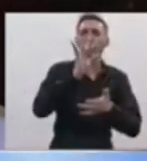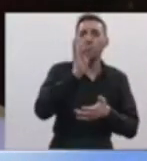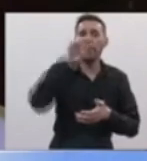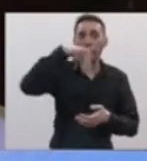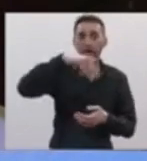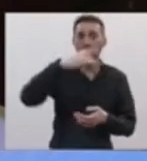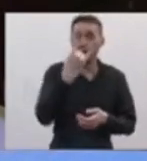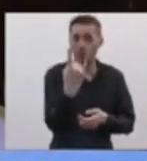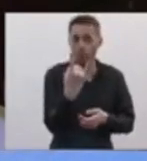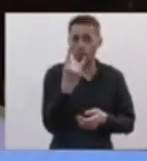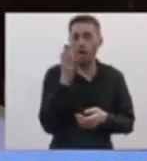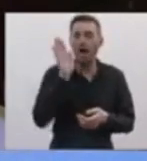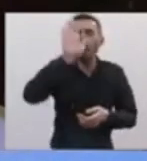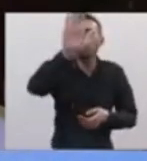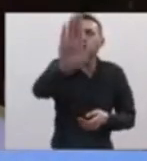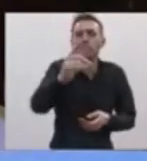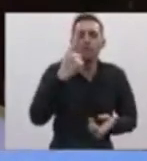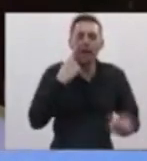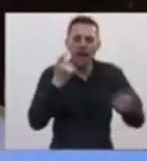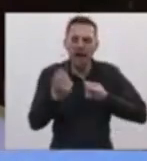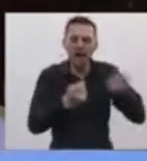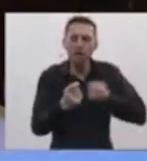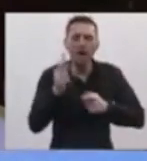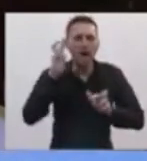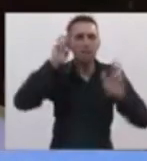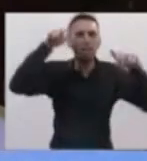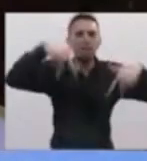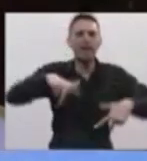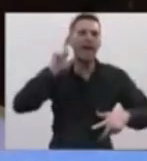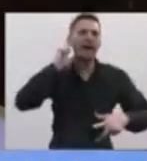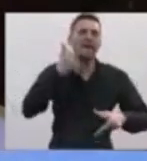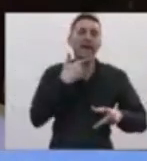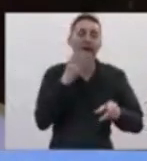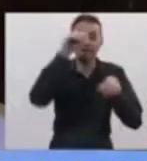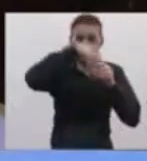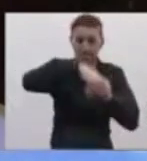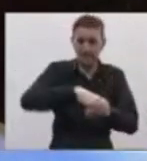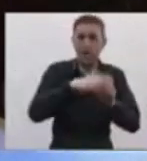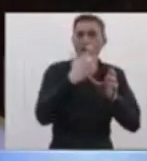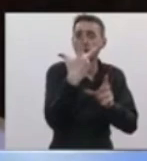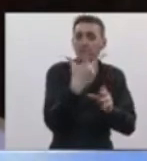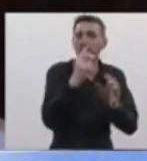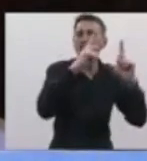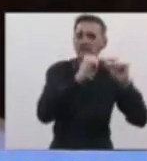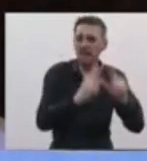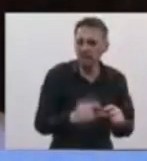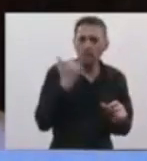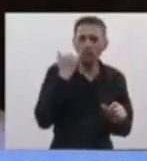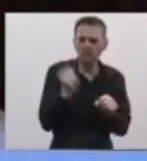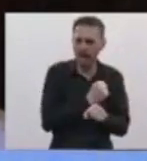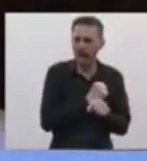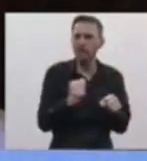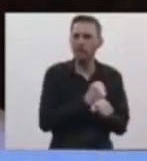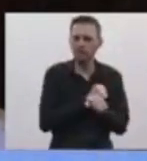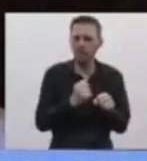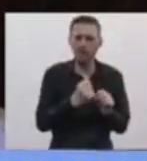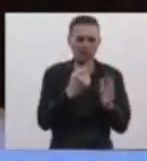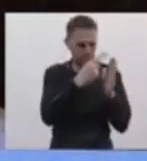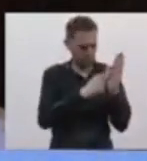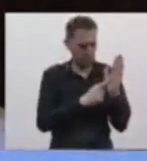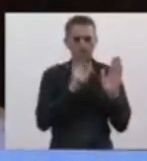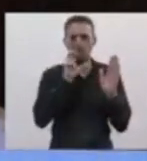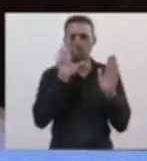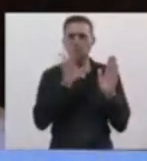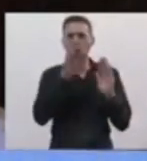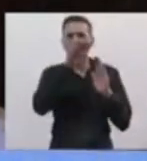para regular el plan gas pero en el presupuesto se incluyeron tres artículos que aprueban este programa que todavía desconocemos desconocemos